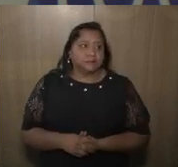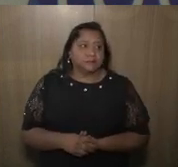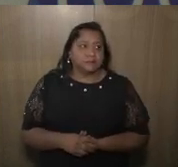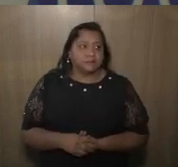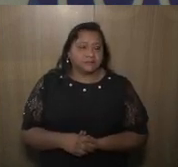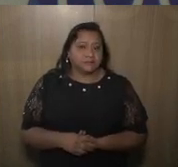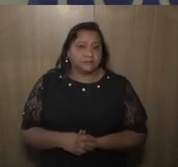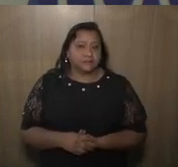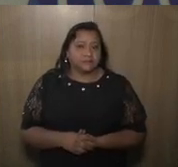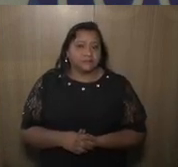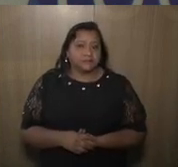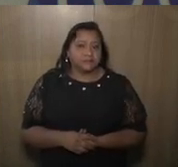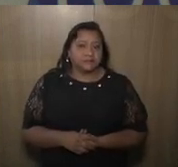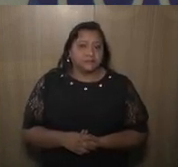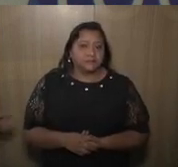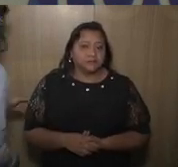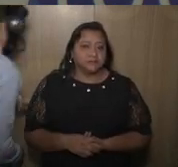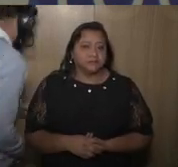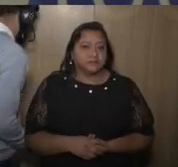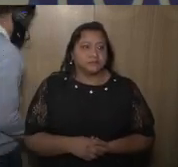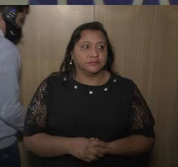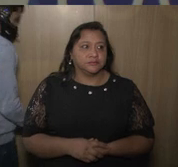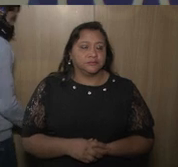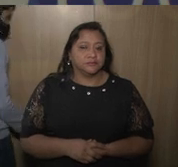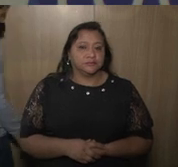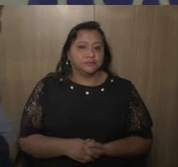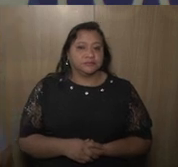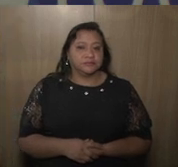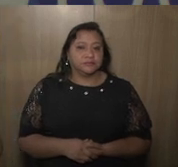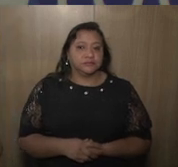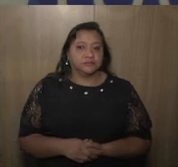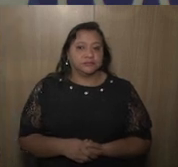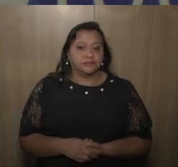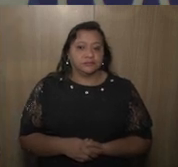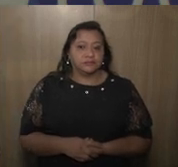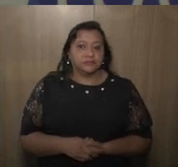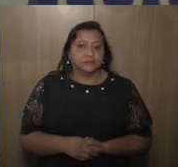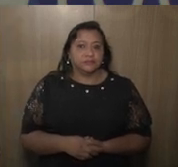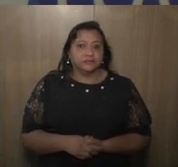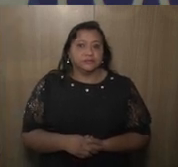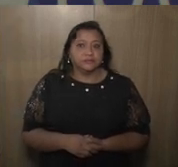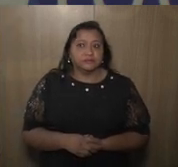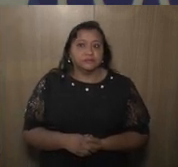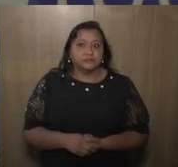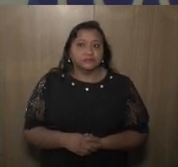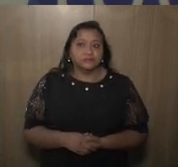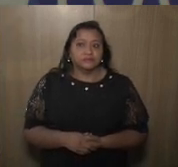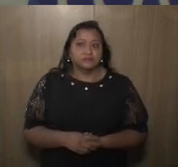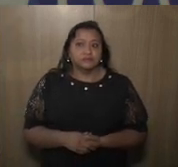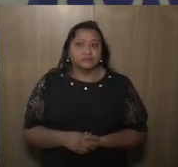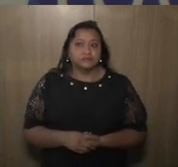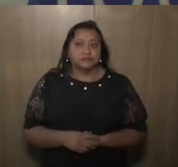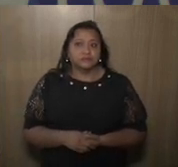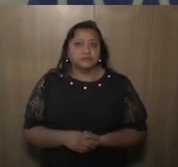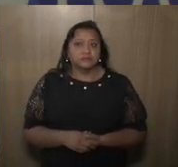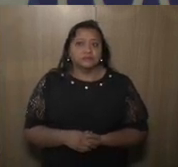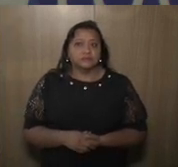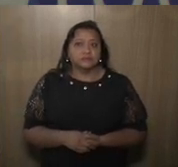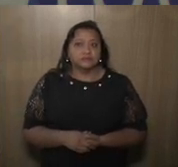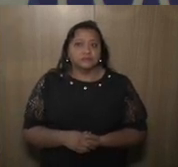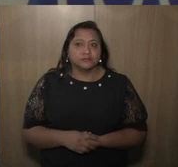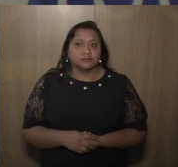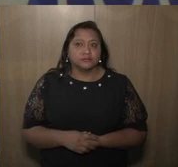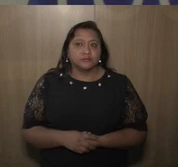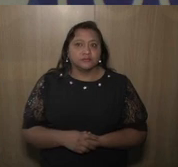con algunos funcionarios respecto a su participación en los trámites que adelantan las instituciones de educación superior en